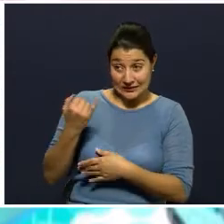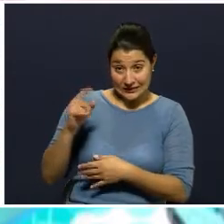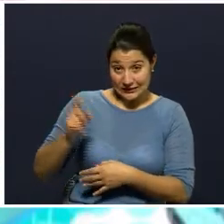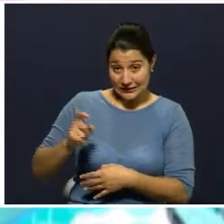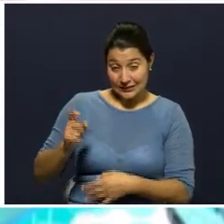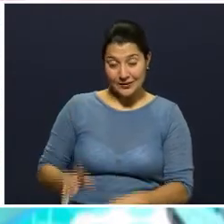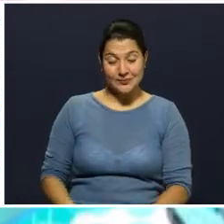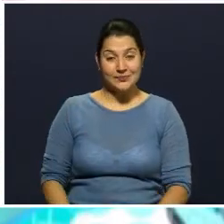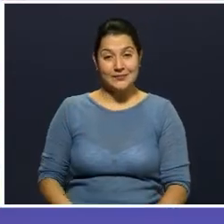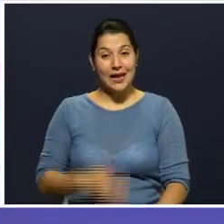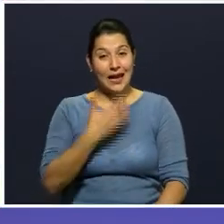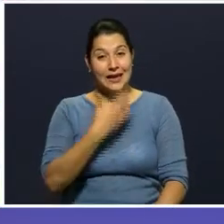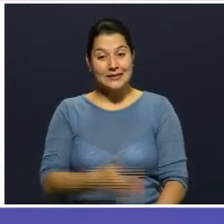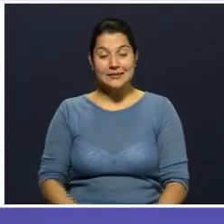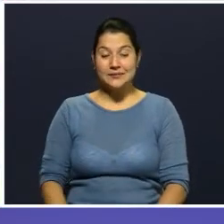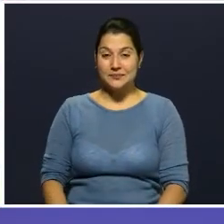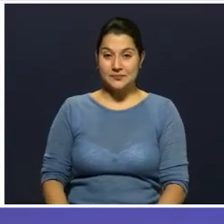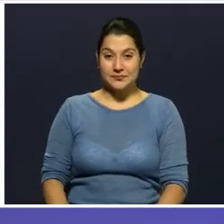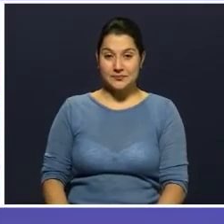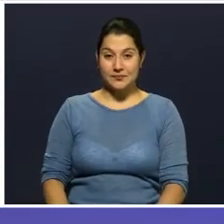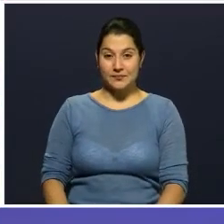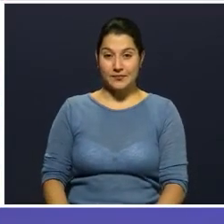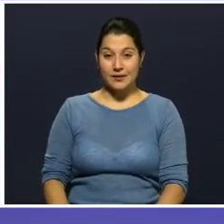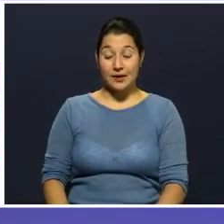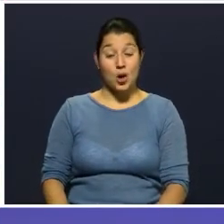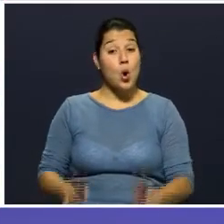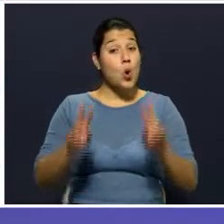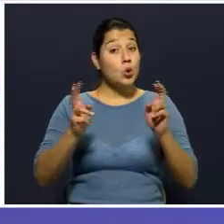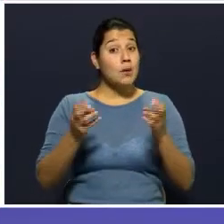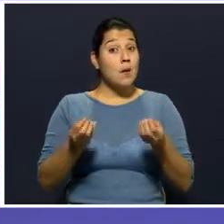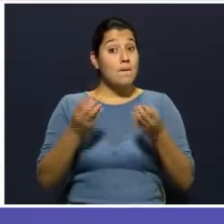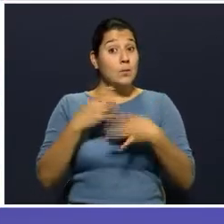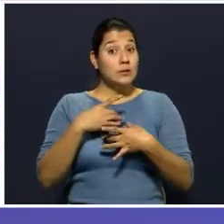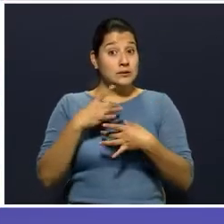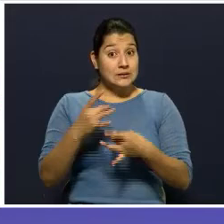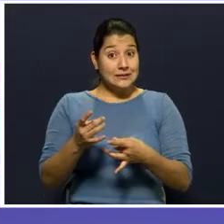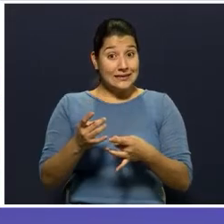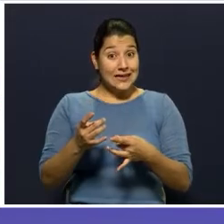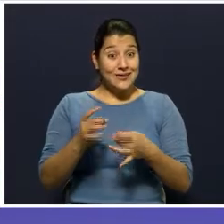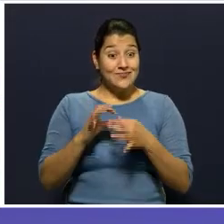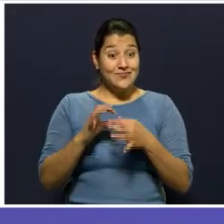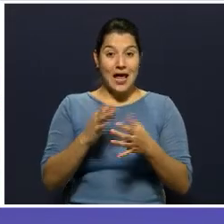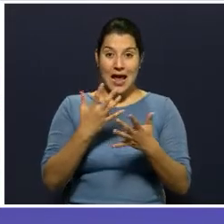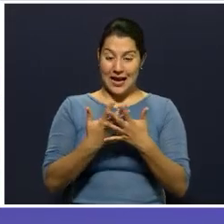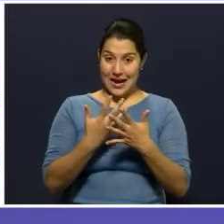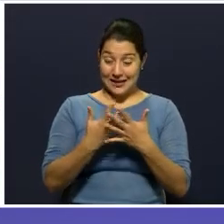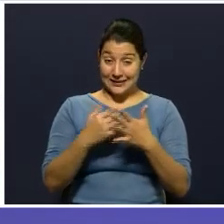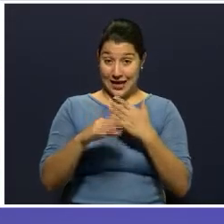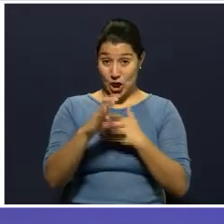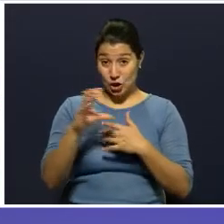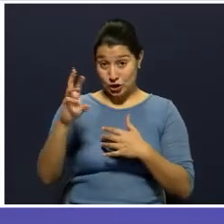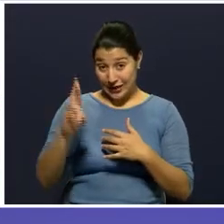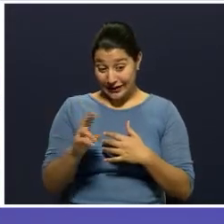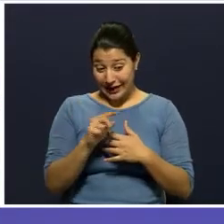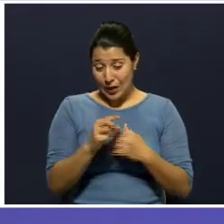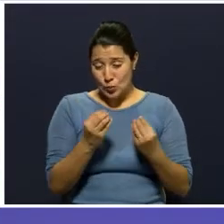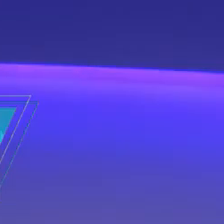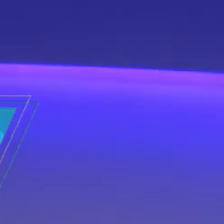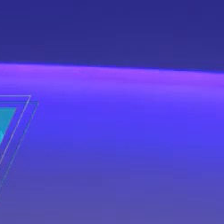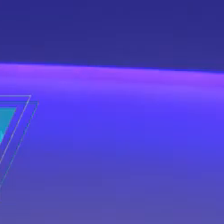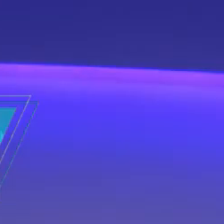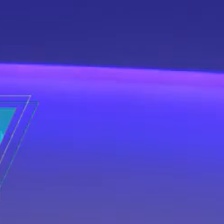falta. Muy amable. Todo un tema, el tema de nuestros centros penales, la